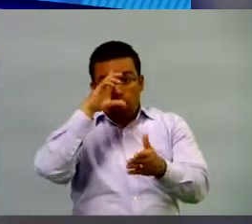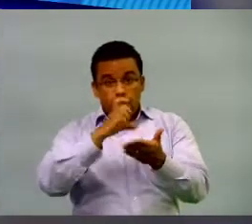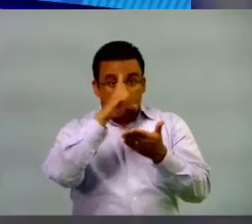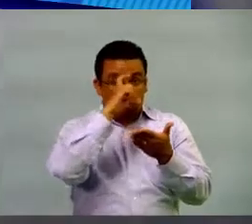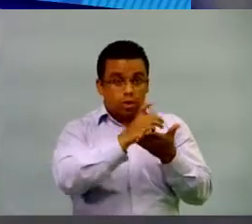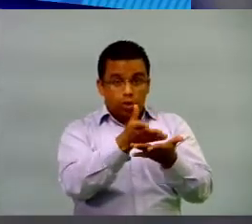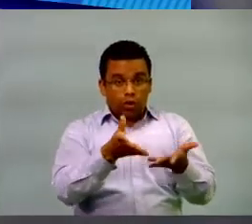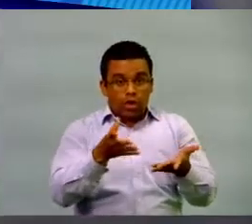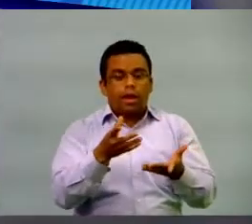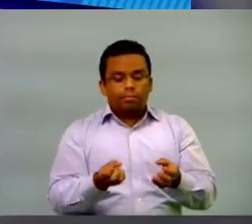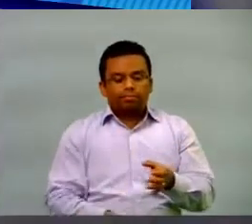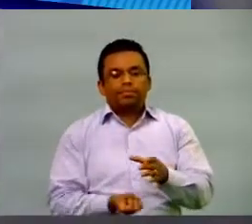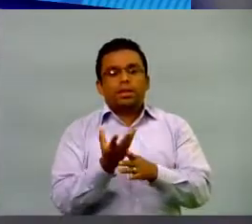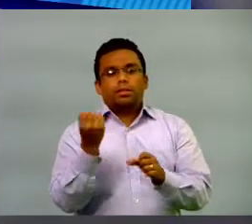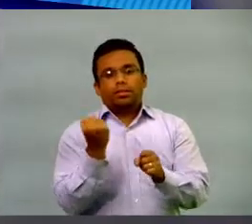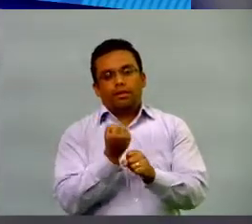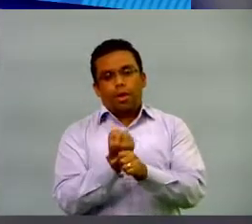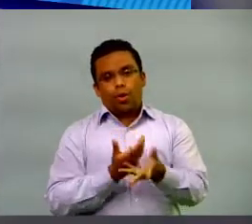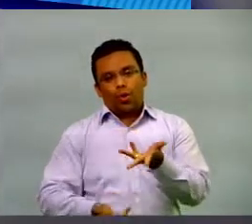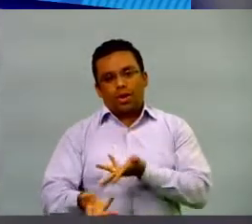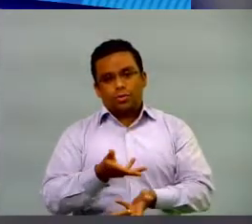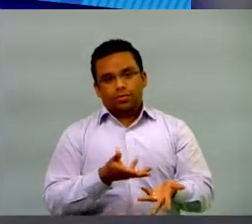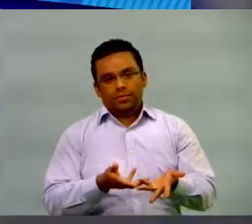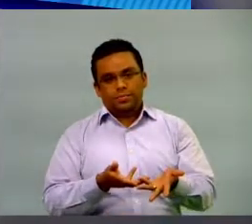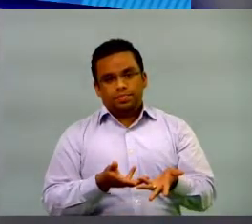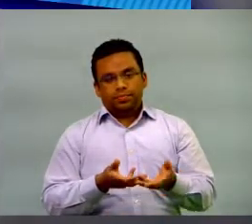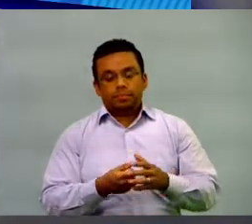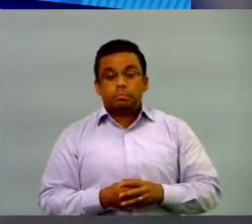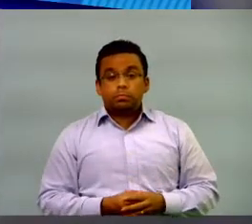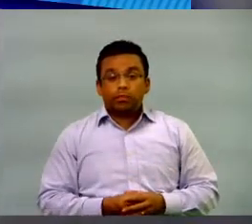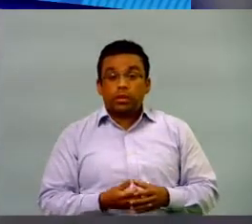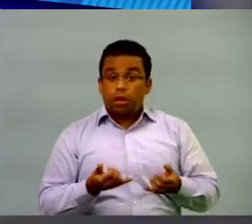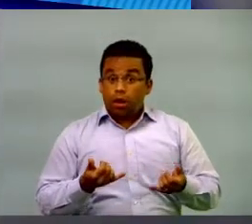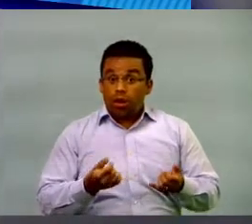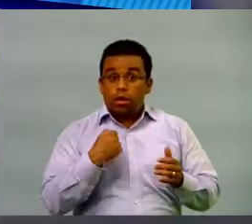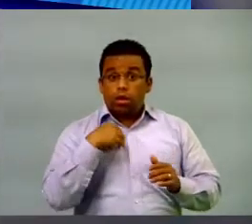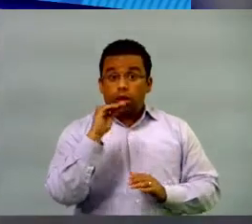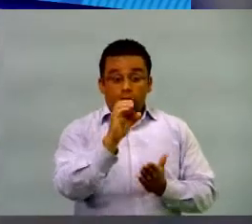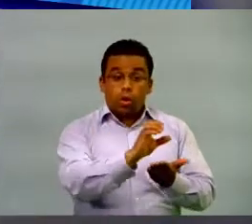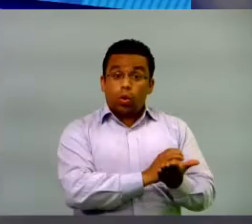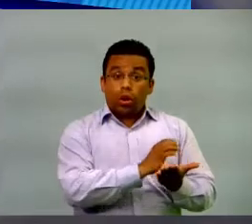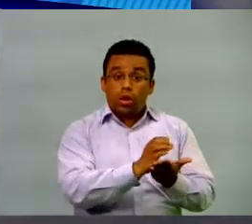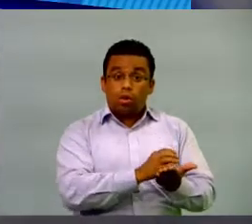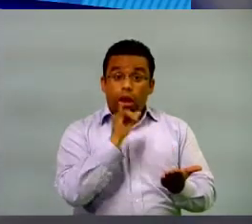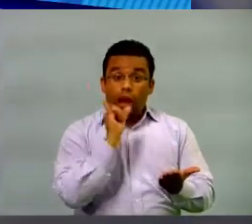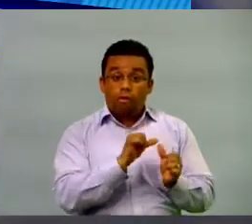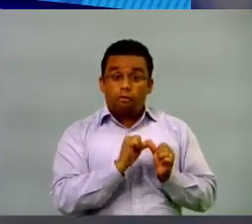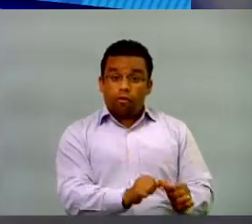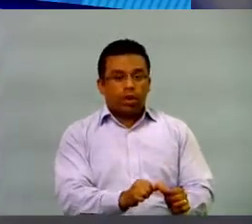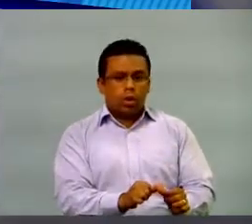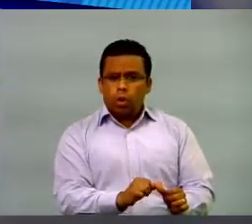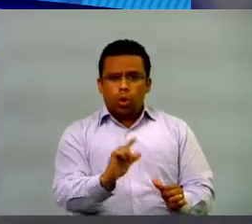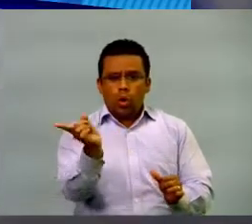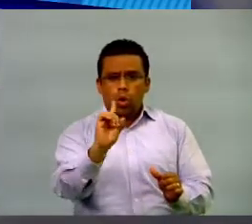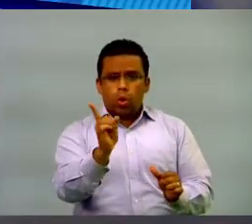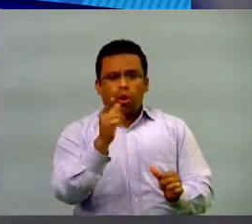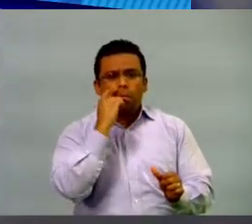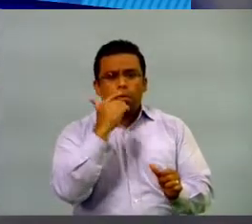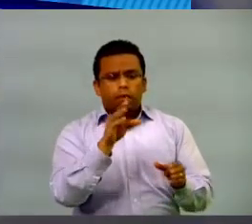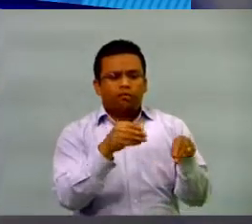trabajo colaborativo. Ahora entonces los currículos ya no son fijos, sino más bien flexibles y casi que